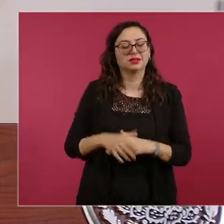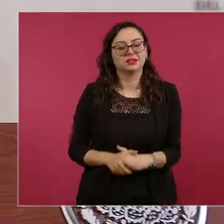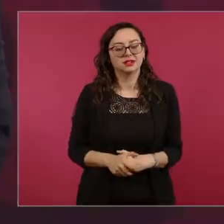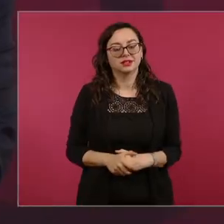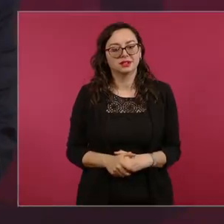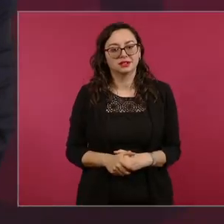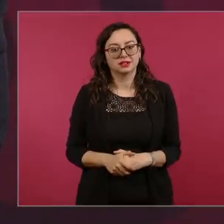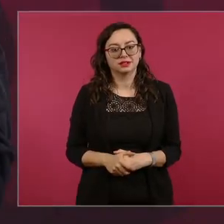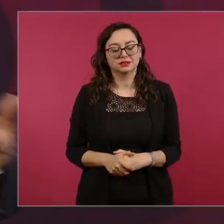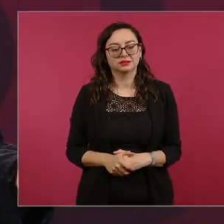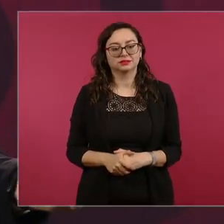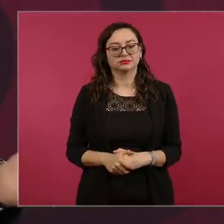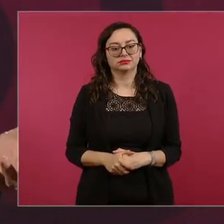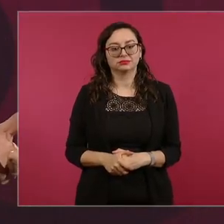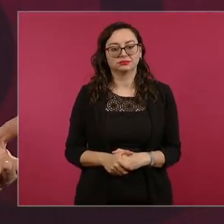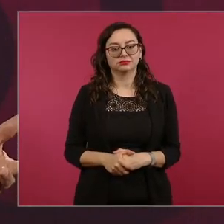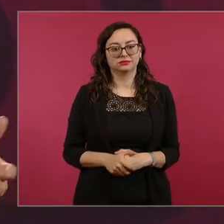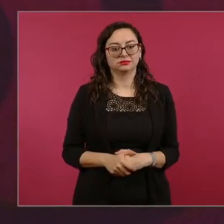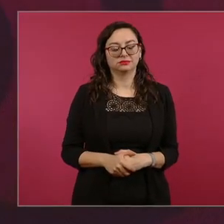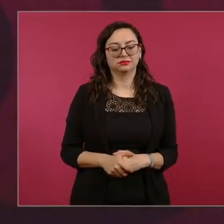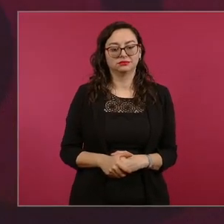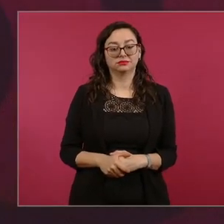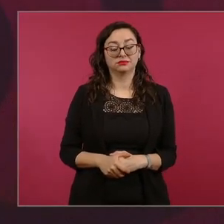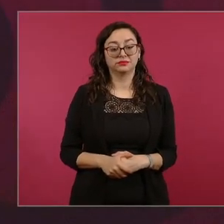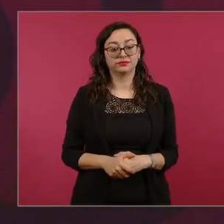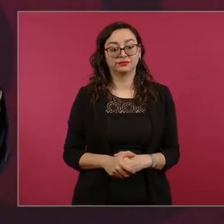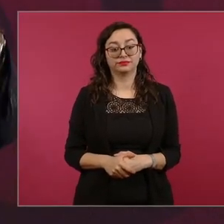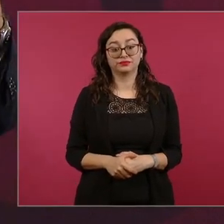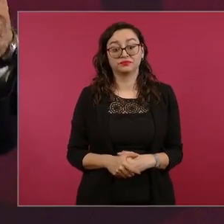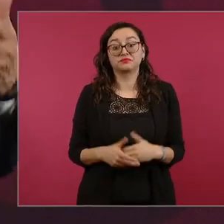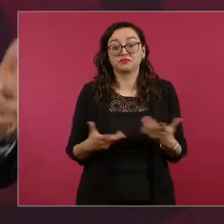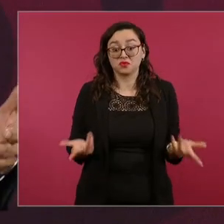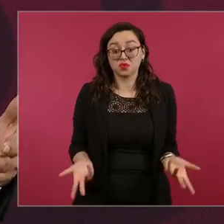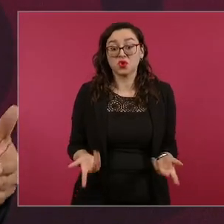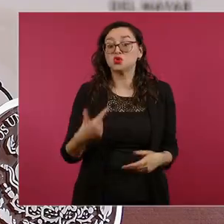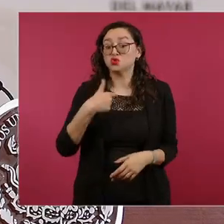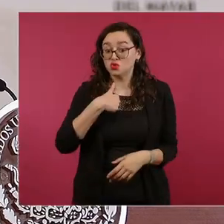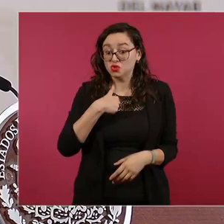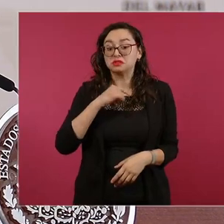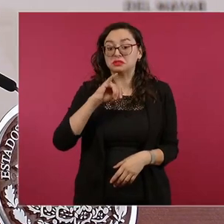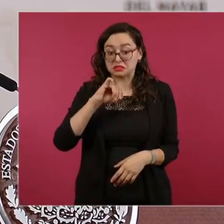se acepta,